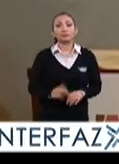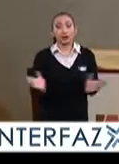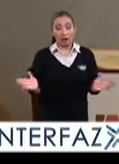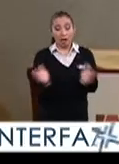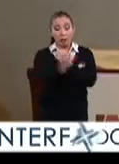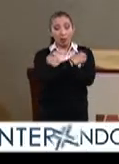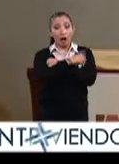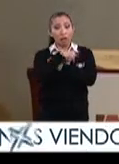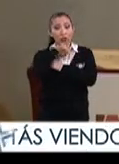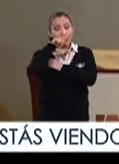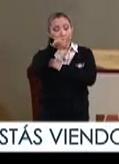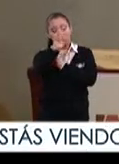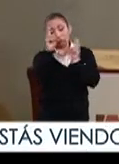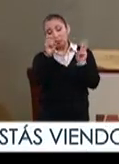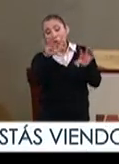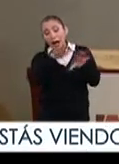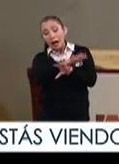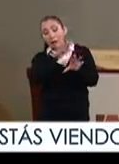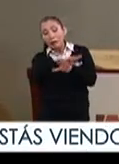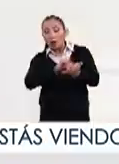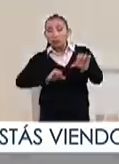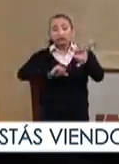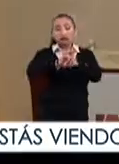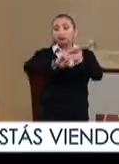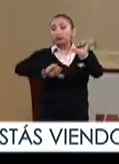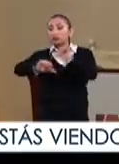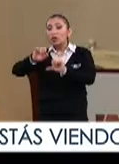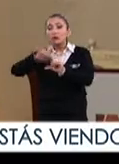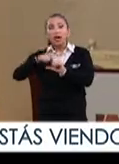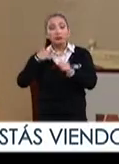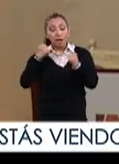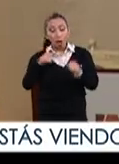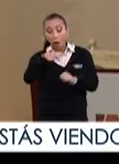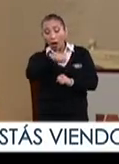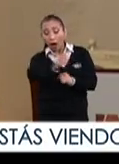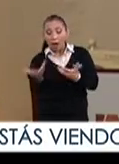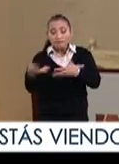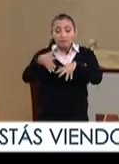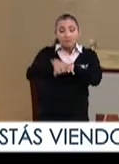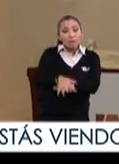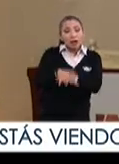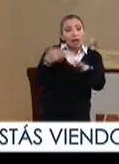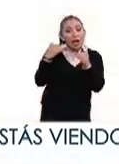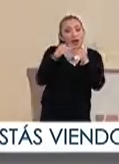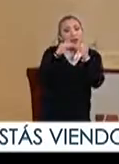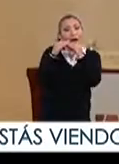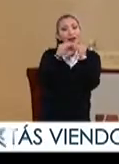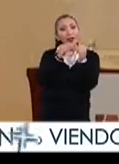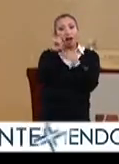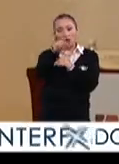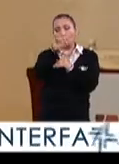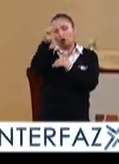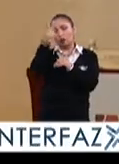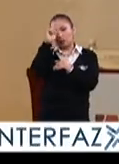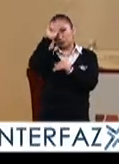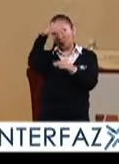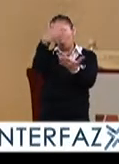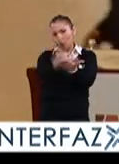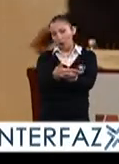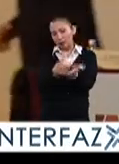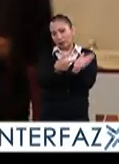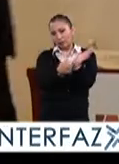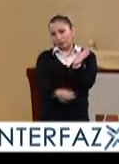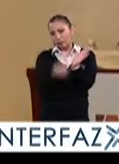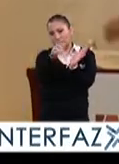la educación como un factor de cambio y movilidad social, garantizar que sea inclusiva y con equidad, fueron otras de las propuestas que